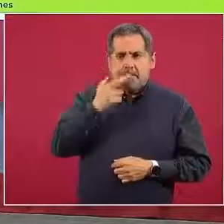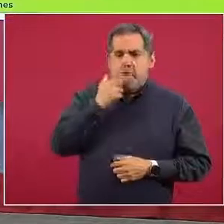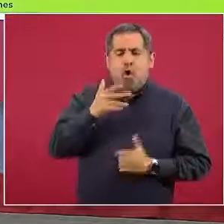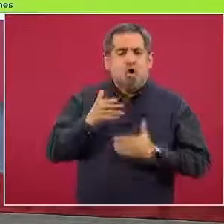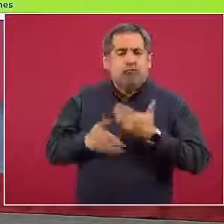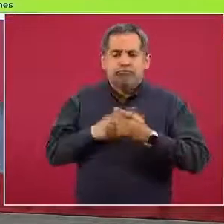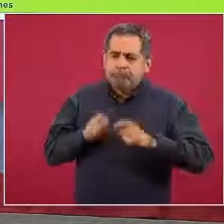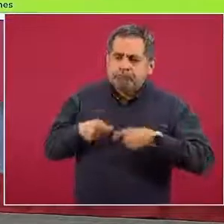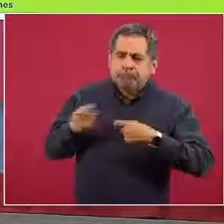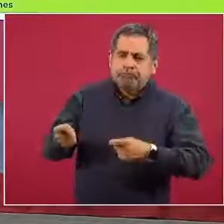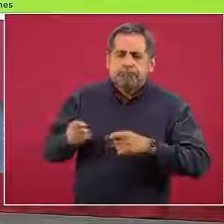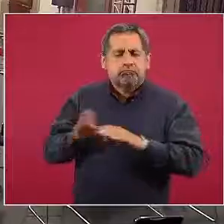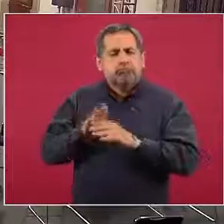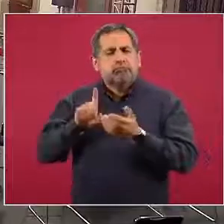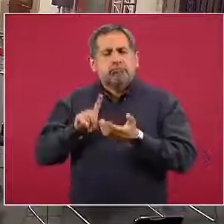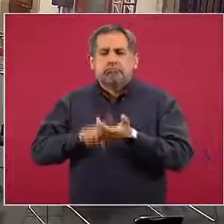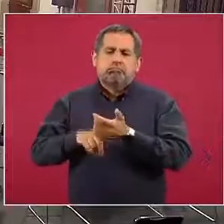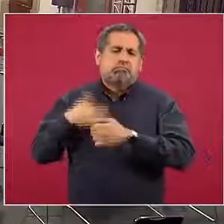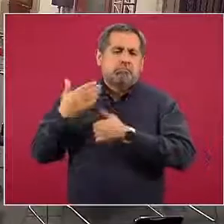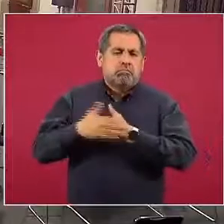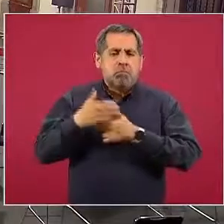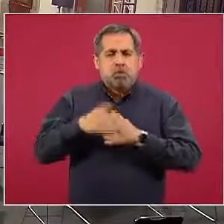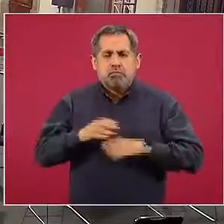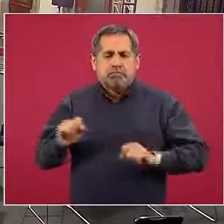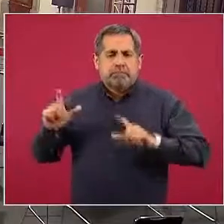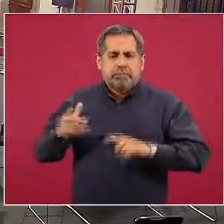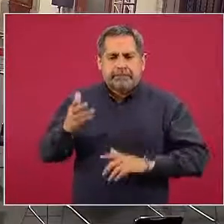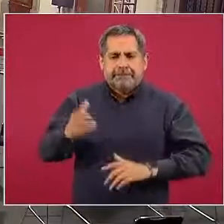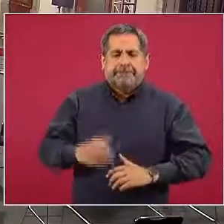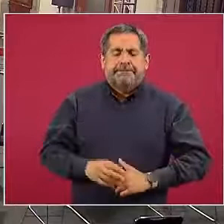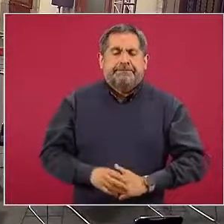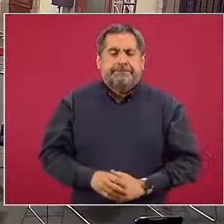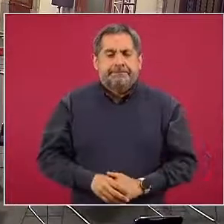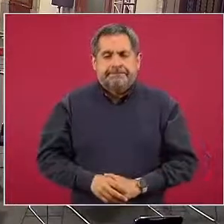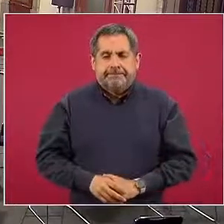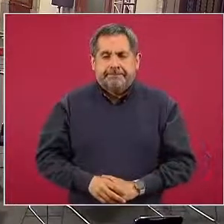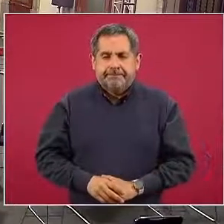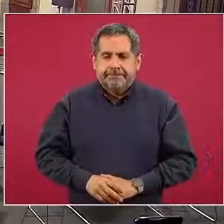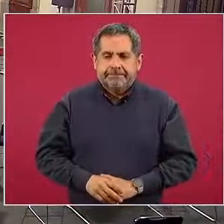en detalle en alguna de las siguientes presentaciones. La que sigue.